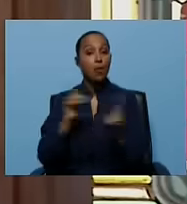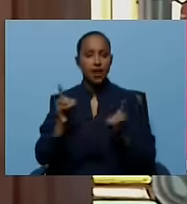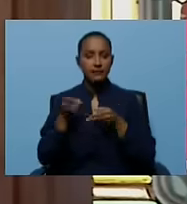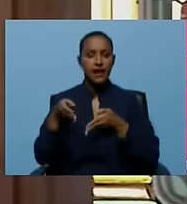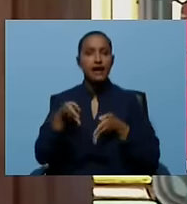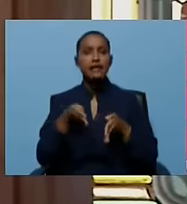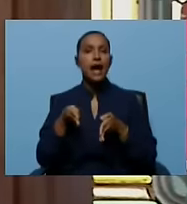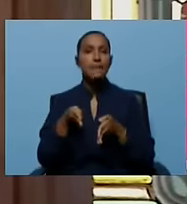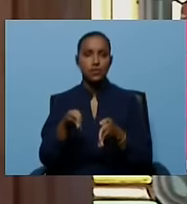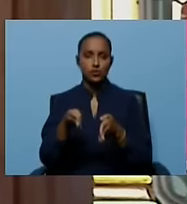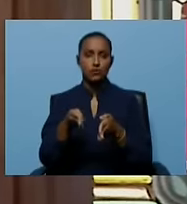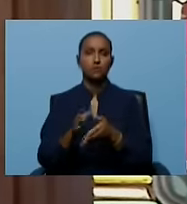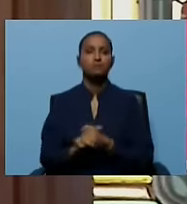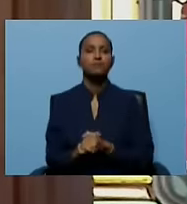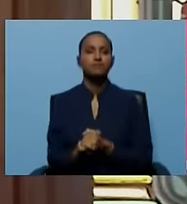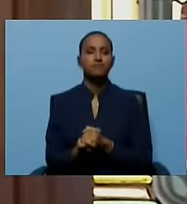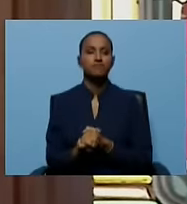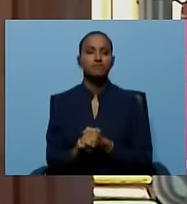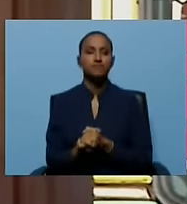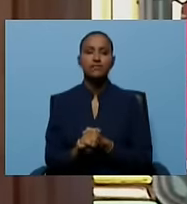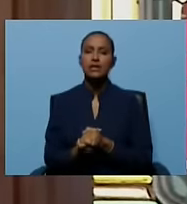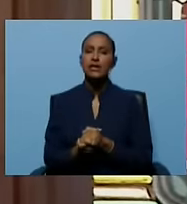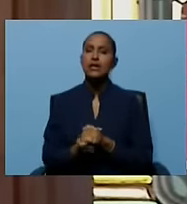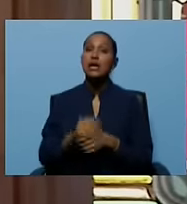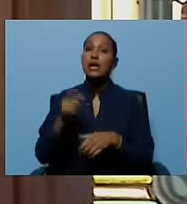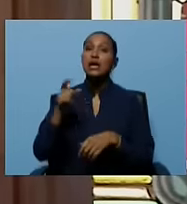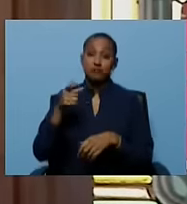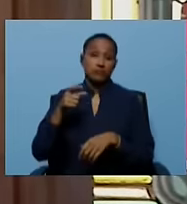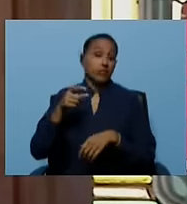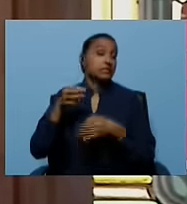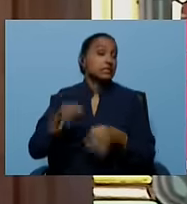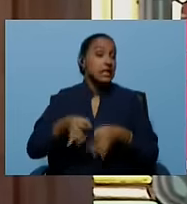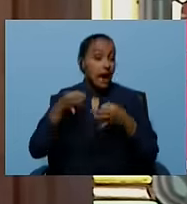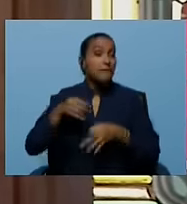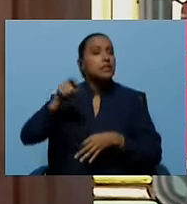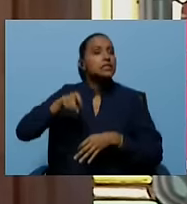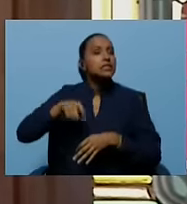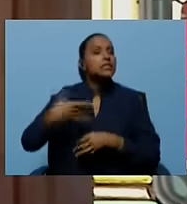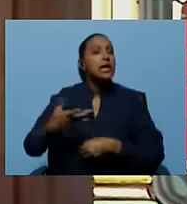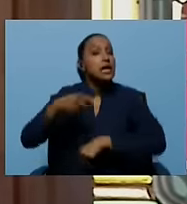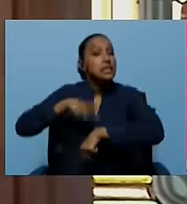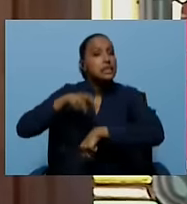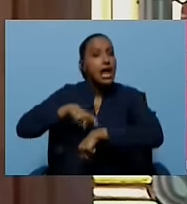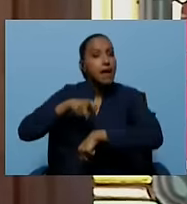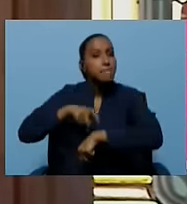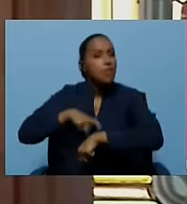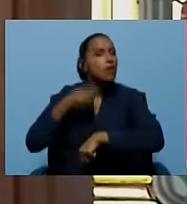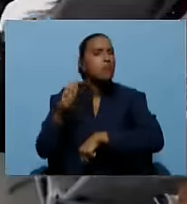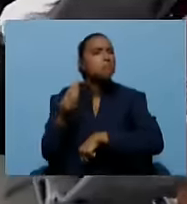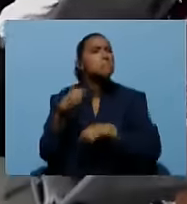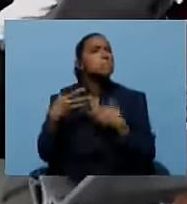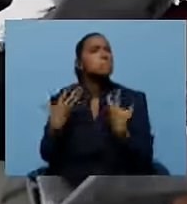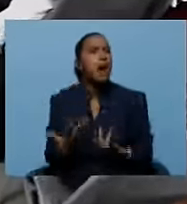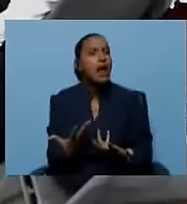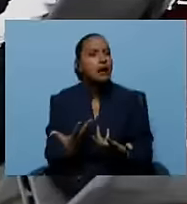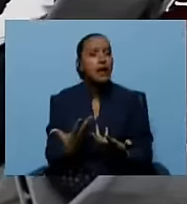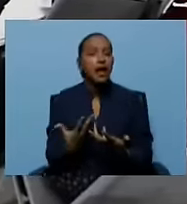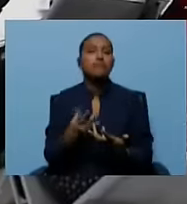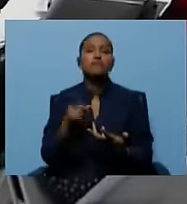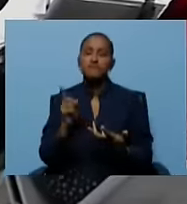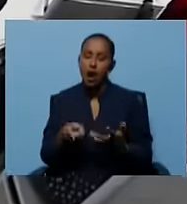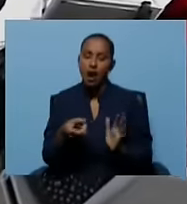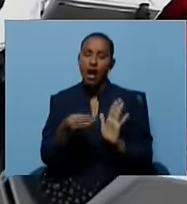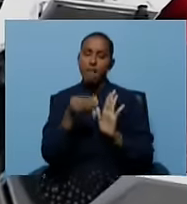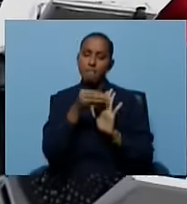siempre va a necesitar tiempo para su implementación,